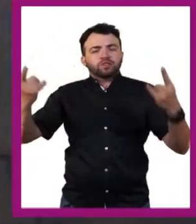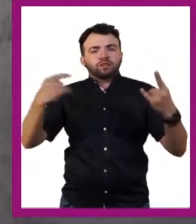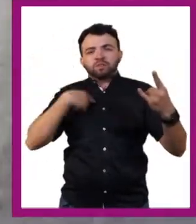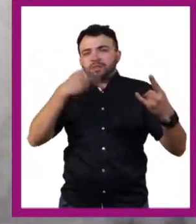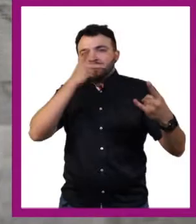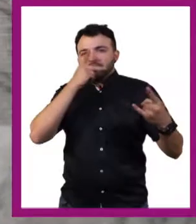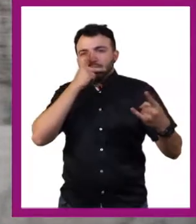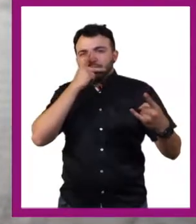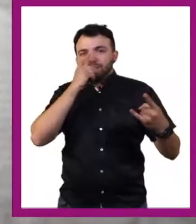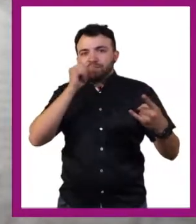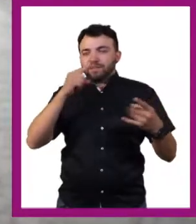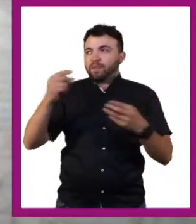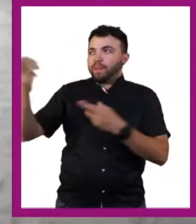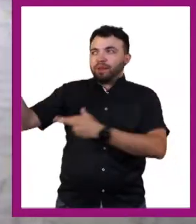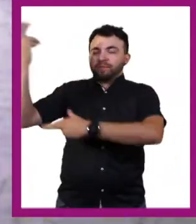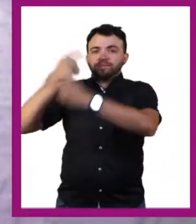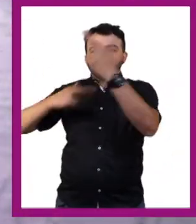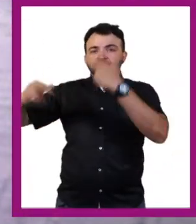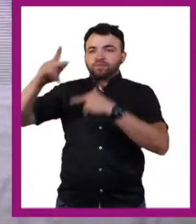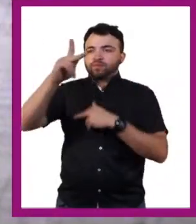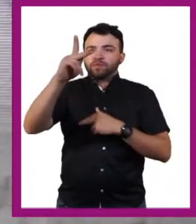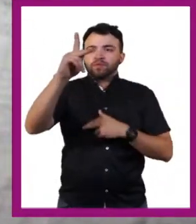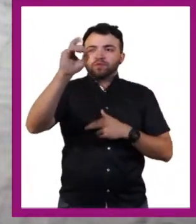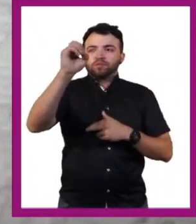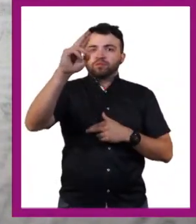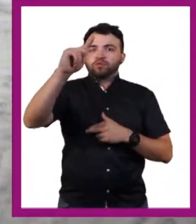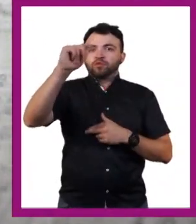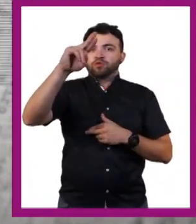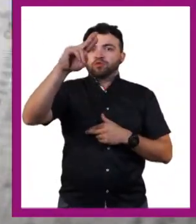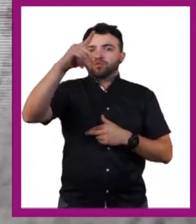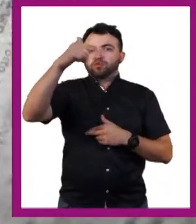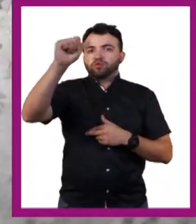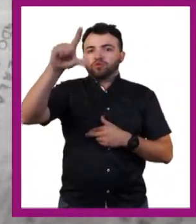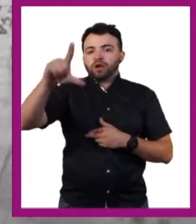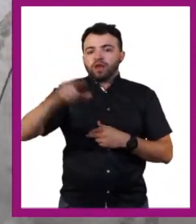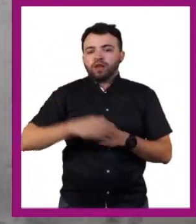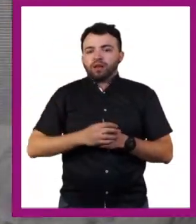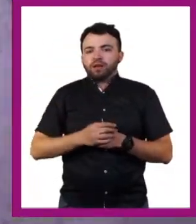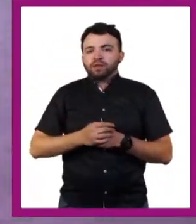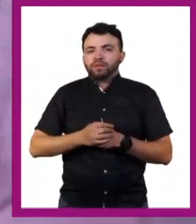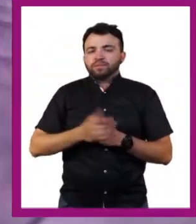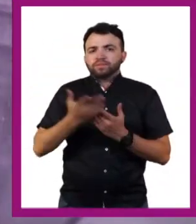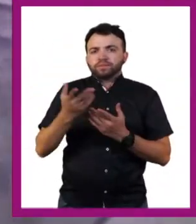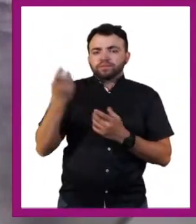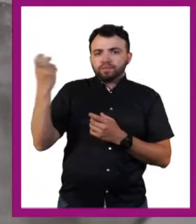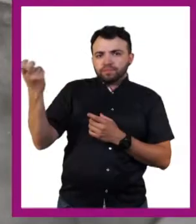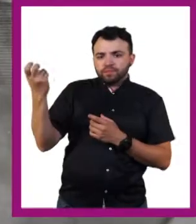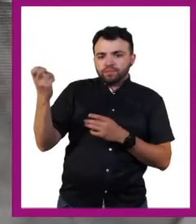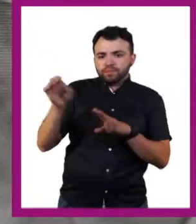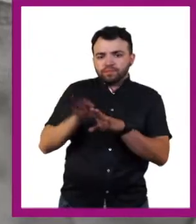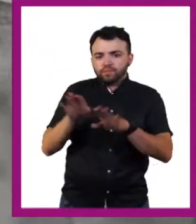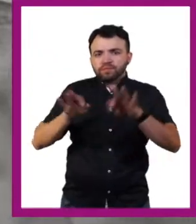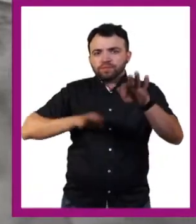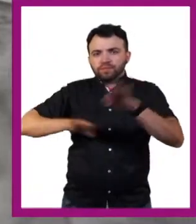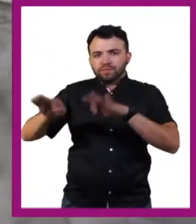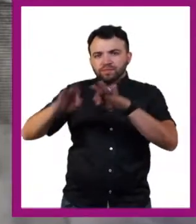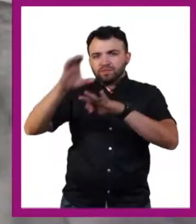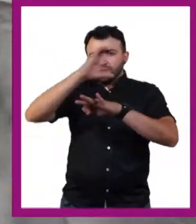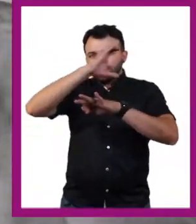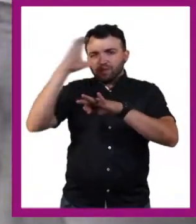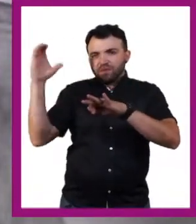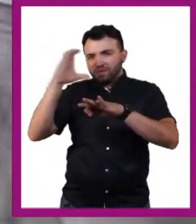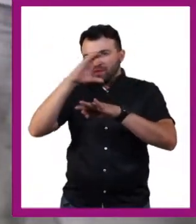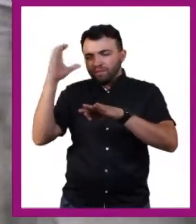que regresa a Portugal, porque él se autoexilió durante la dictadura, y estoy trabajando con todas